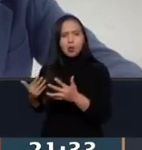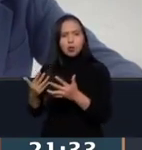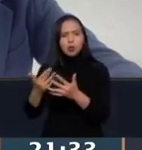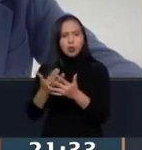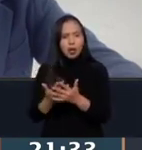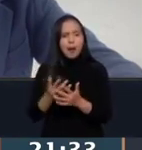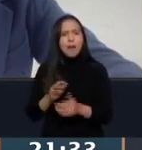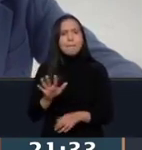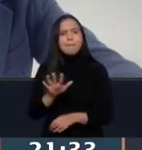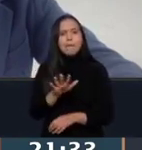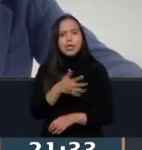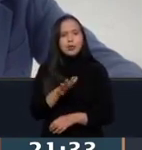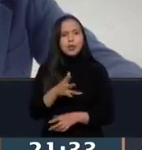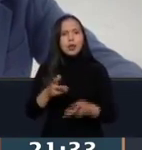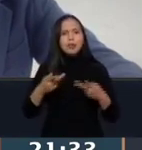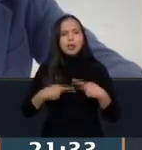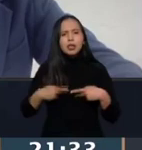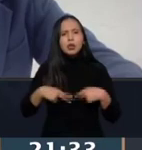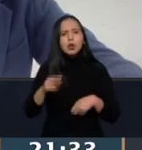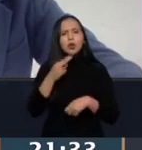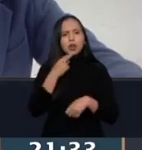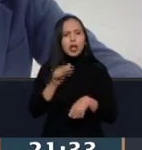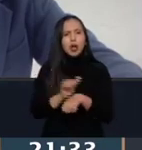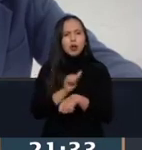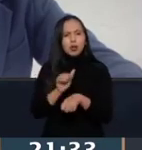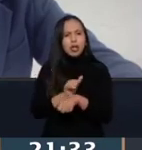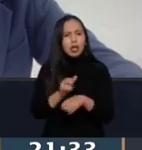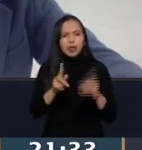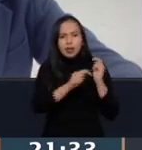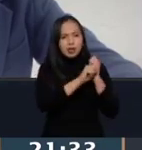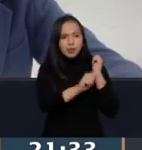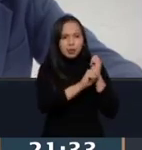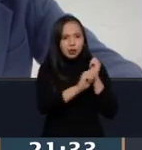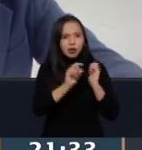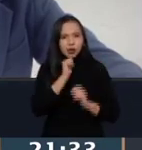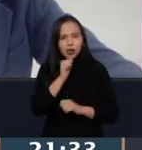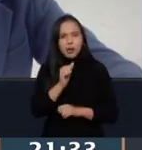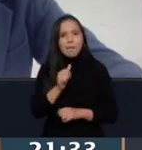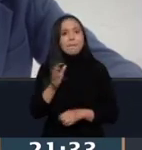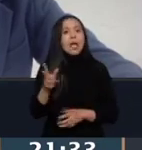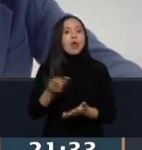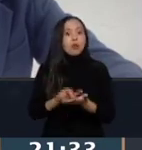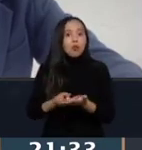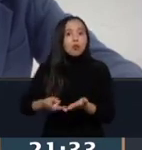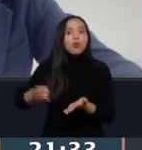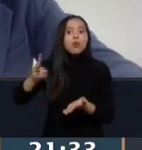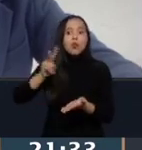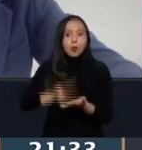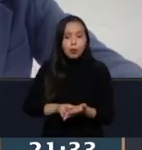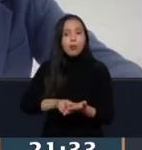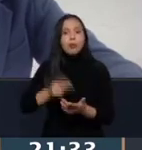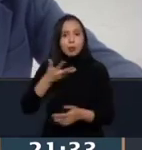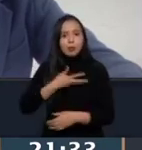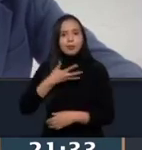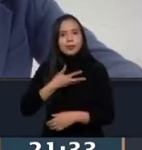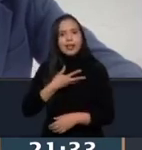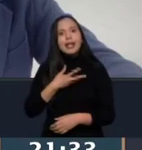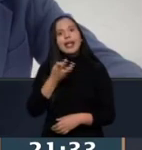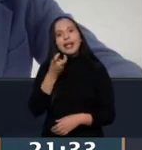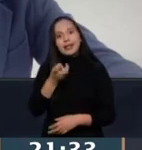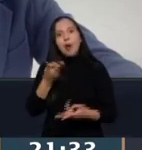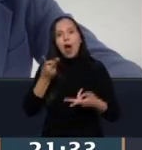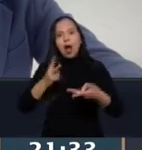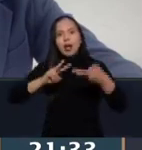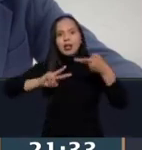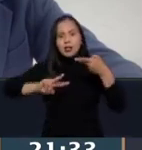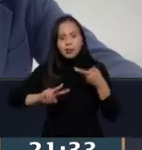que utilizan un coche particular y no el transporte público se ha duplicado. tendría que ser al revés y lo que se busca